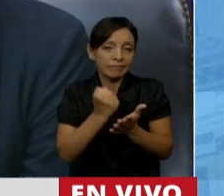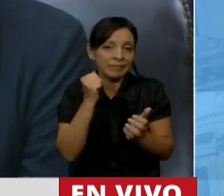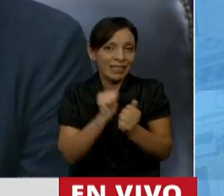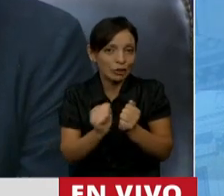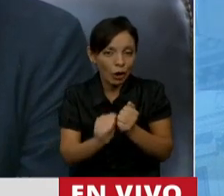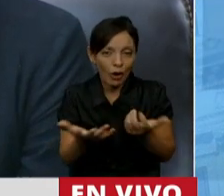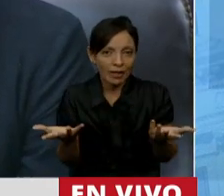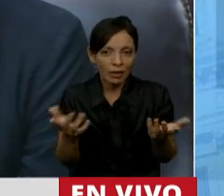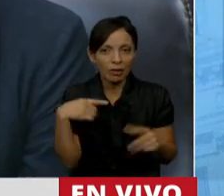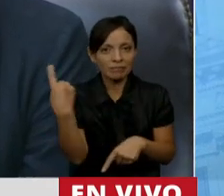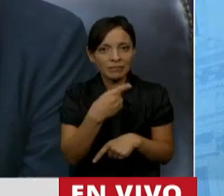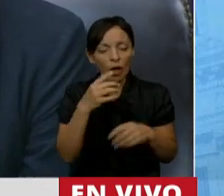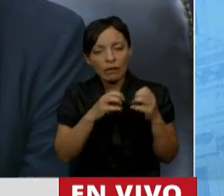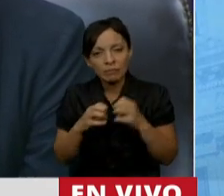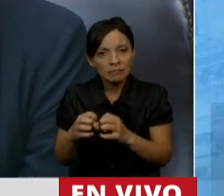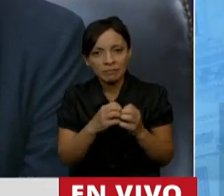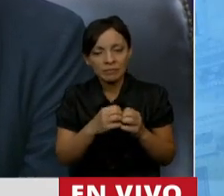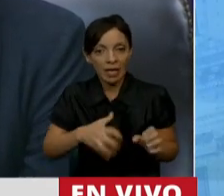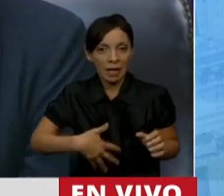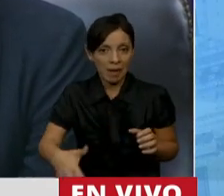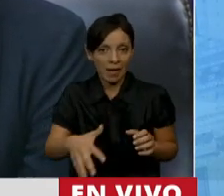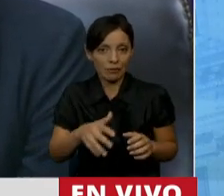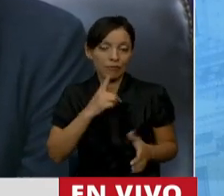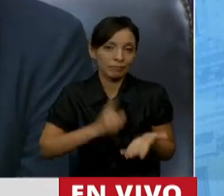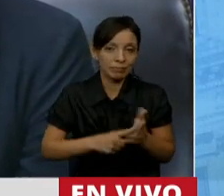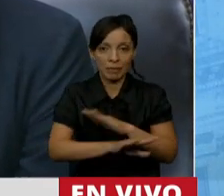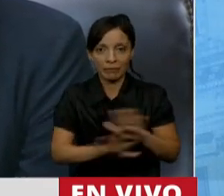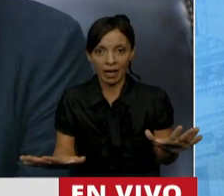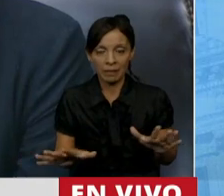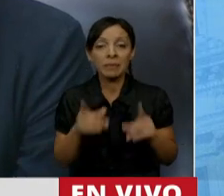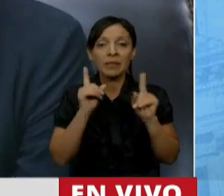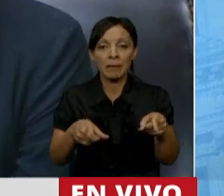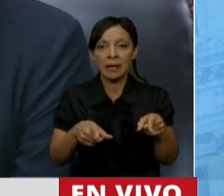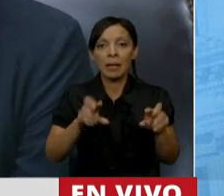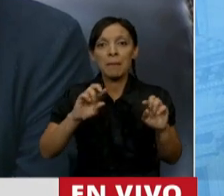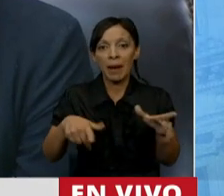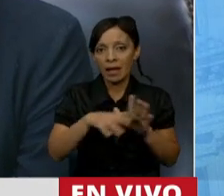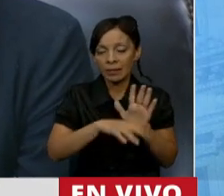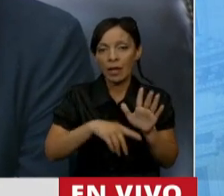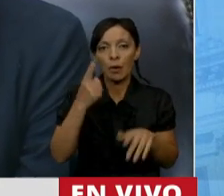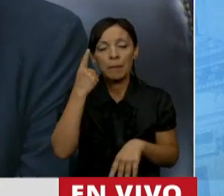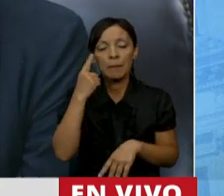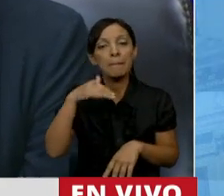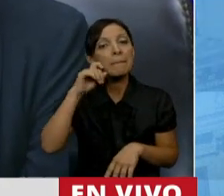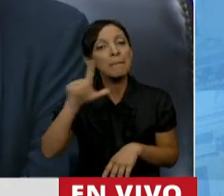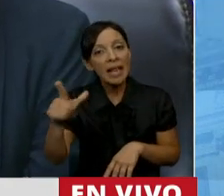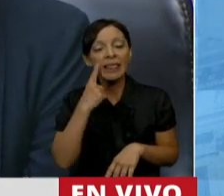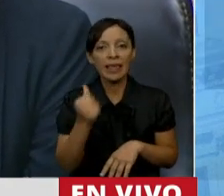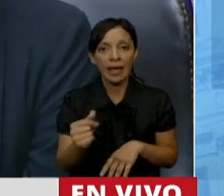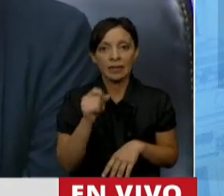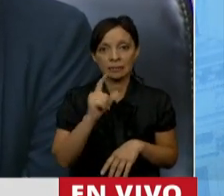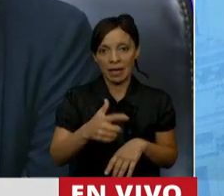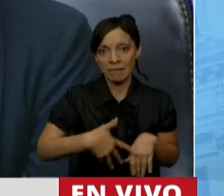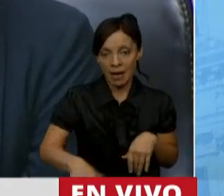que debatimos la interrupción voluntaria del embarazo y el plan de los 1000 días de salud integral para el embarazo y la primera